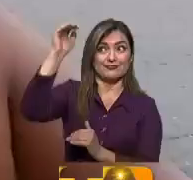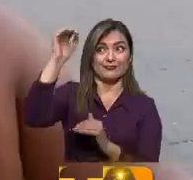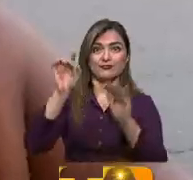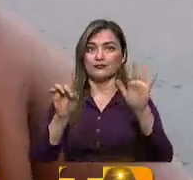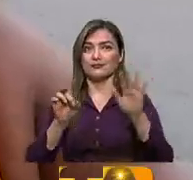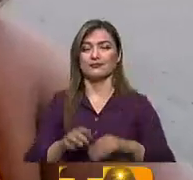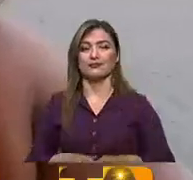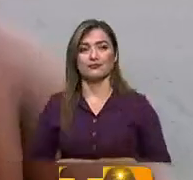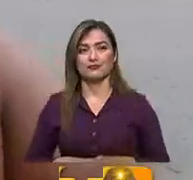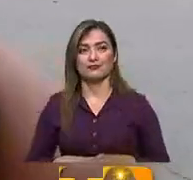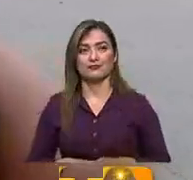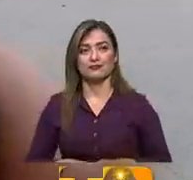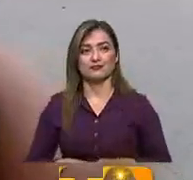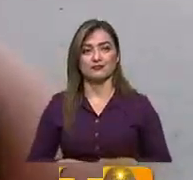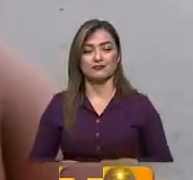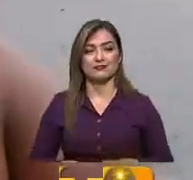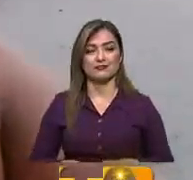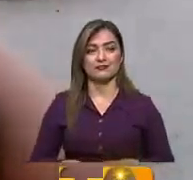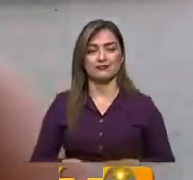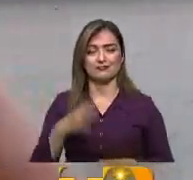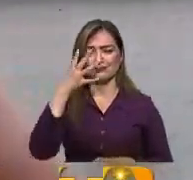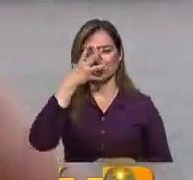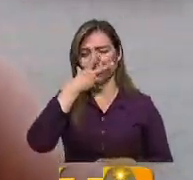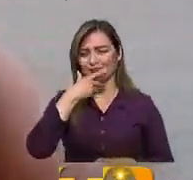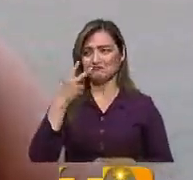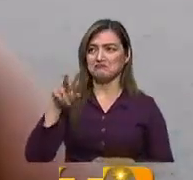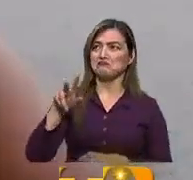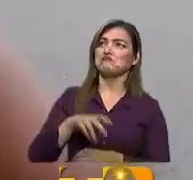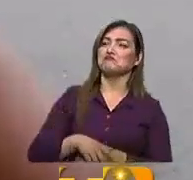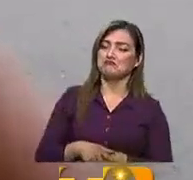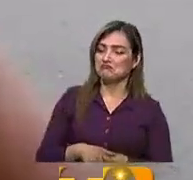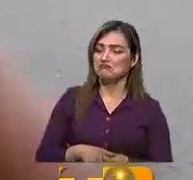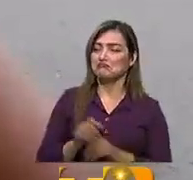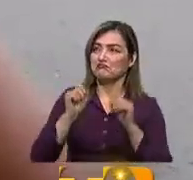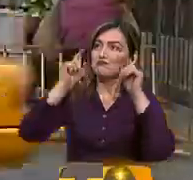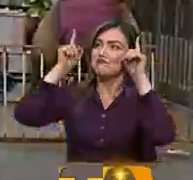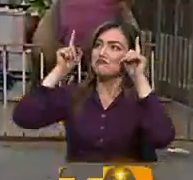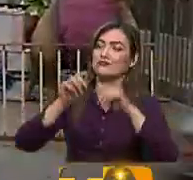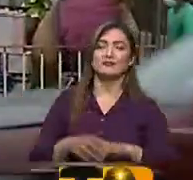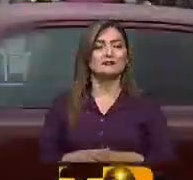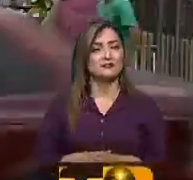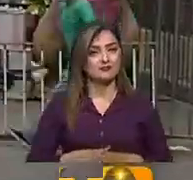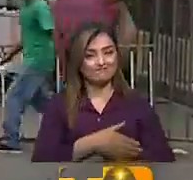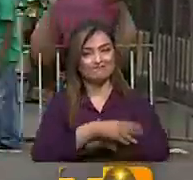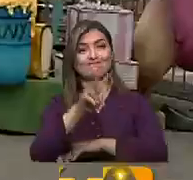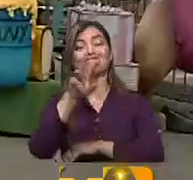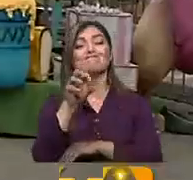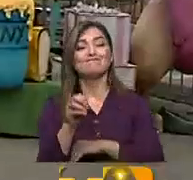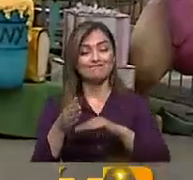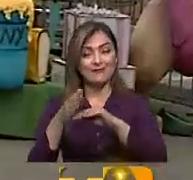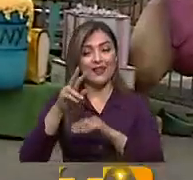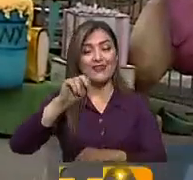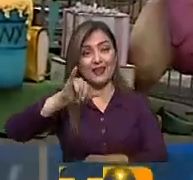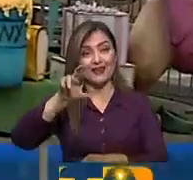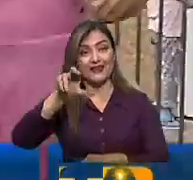altura. Unas obras completas. Muy bonita, la verdad que me sorprenden. En la 20 Capitán Nájera, para los